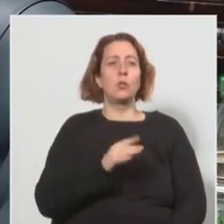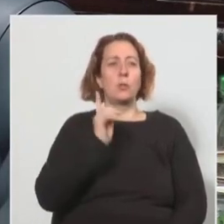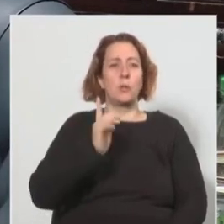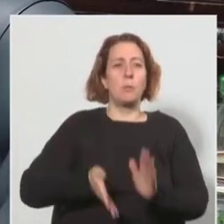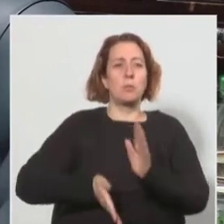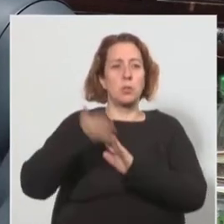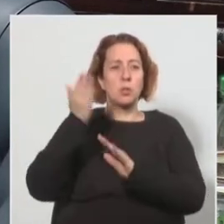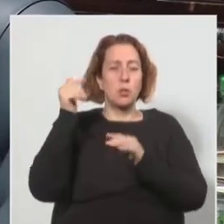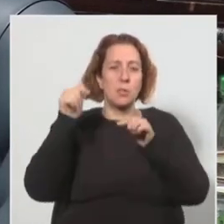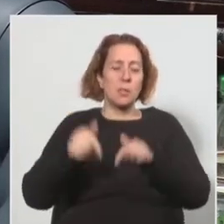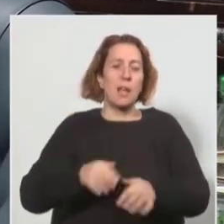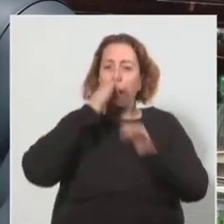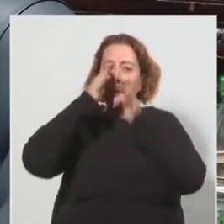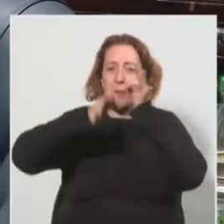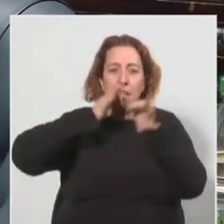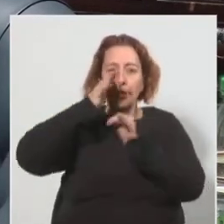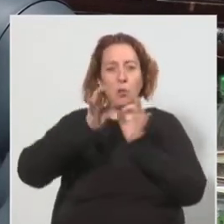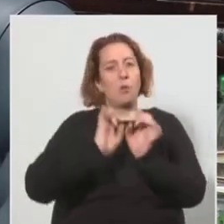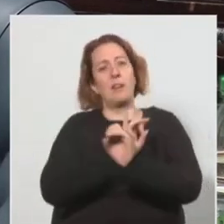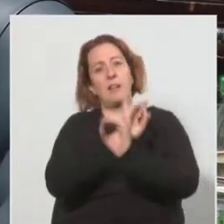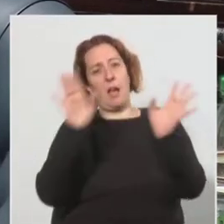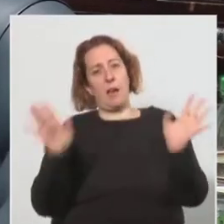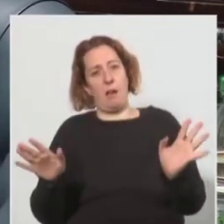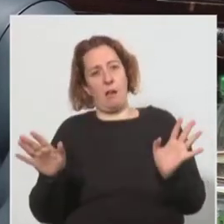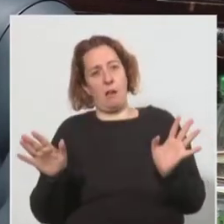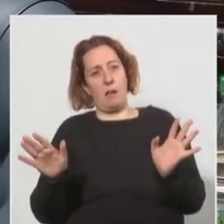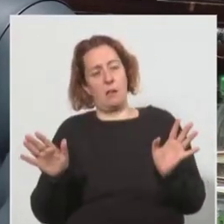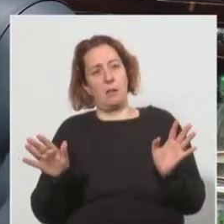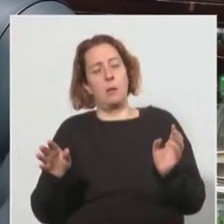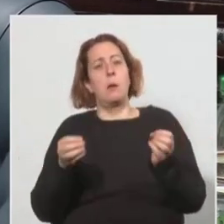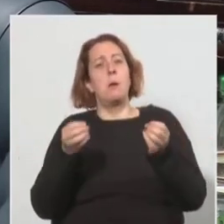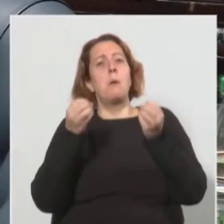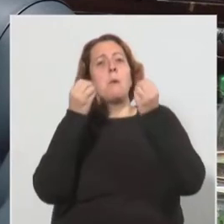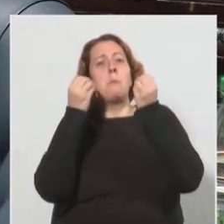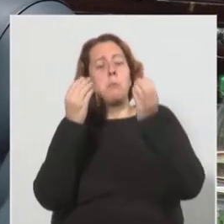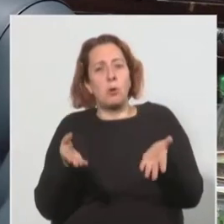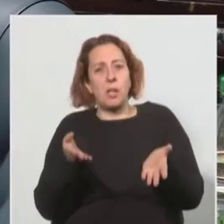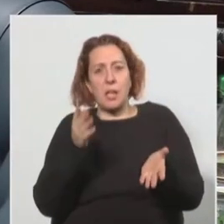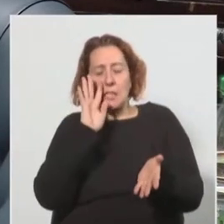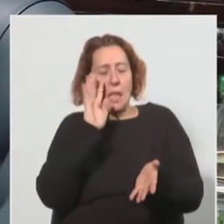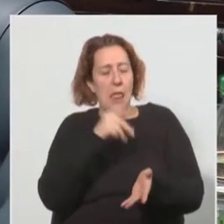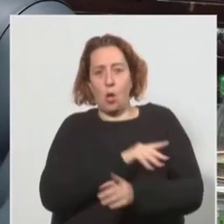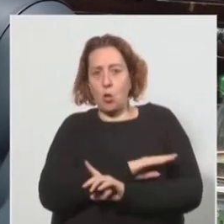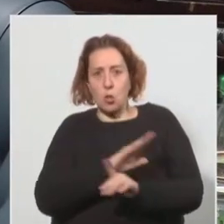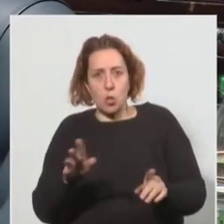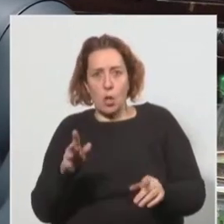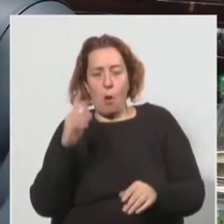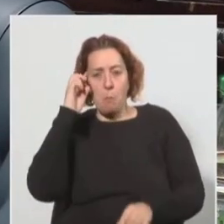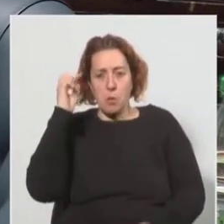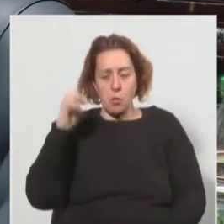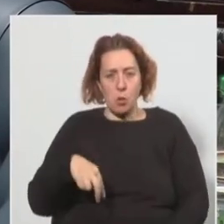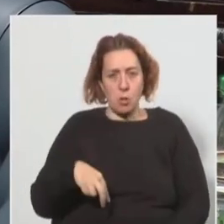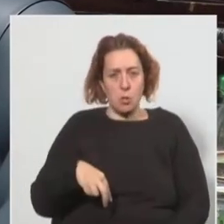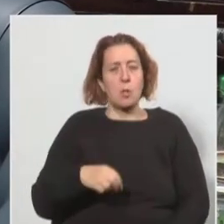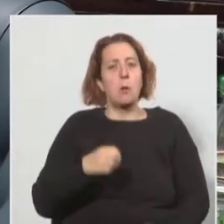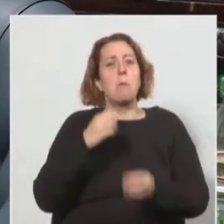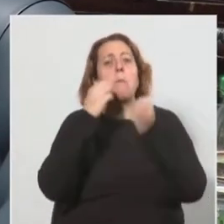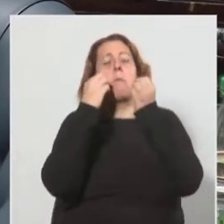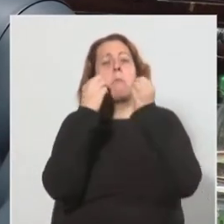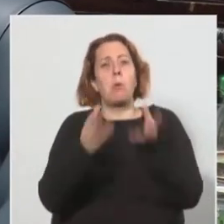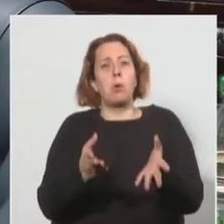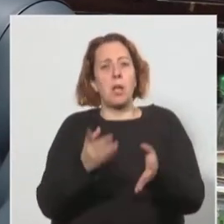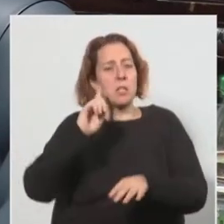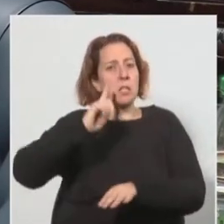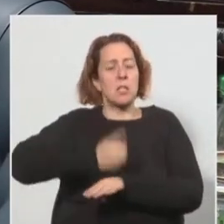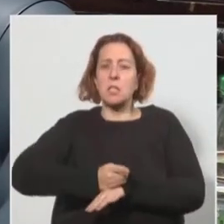con una explicación clara sobre por qué se desconocieron estas opiniones y por qué se